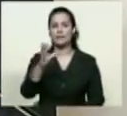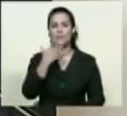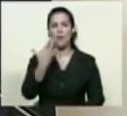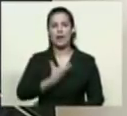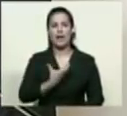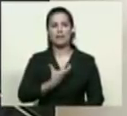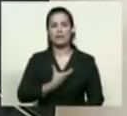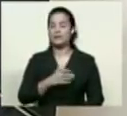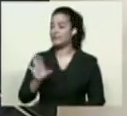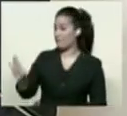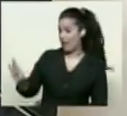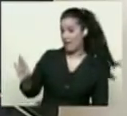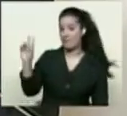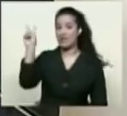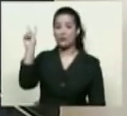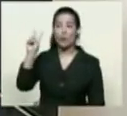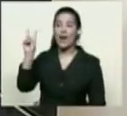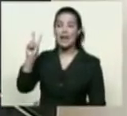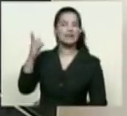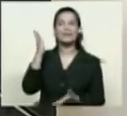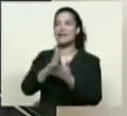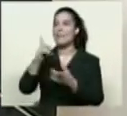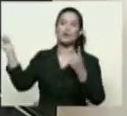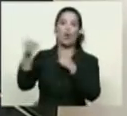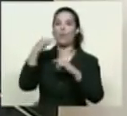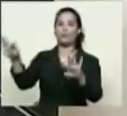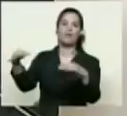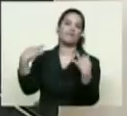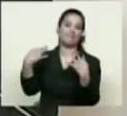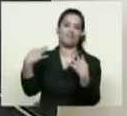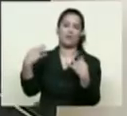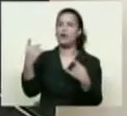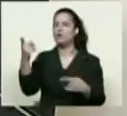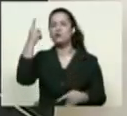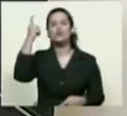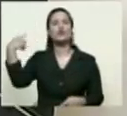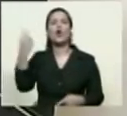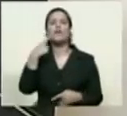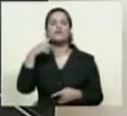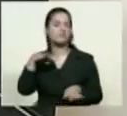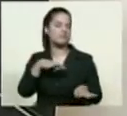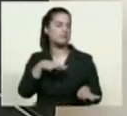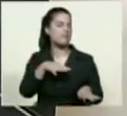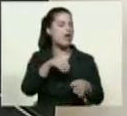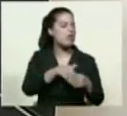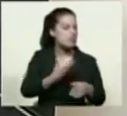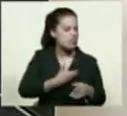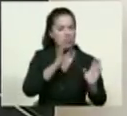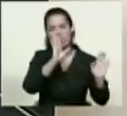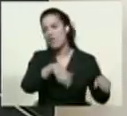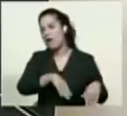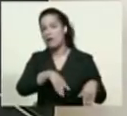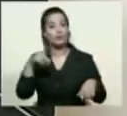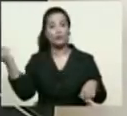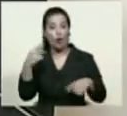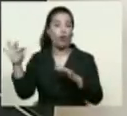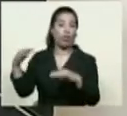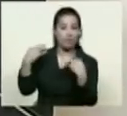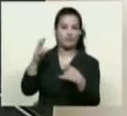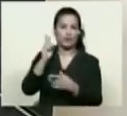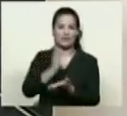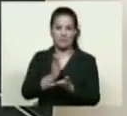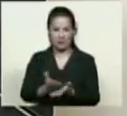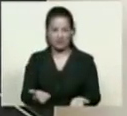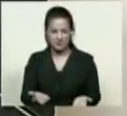Venezuela siempre es interesante para los medios internacionales. Eso, ¿no? Le pregunto. Sí, pero quizá por razones... La pregunta apunta a esto. ¿Es una